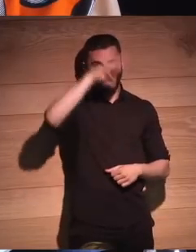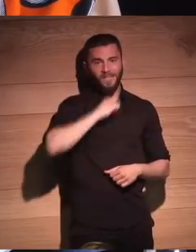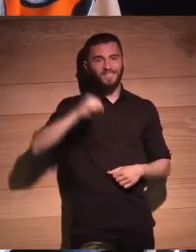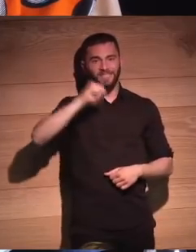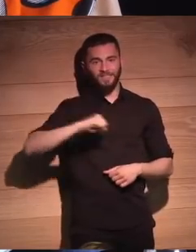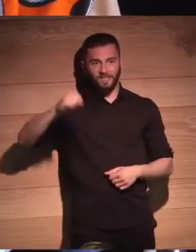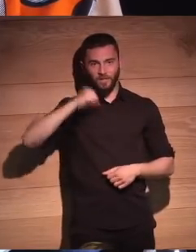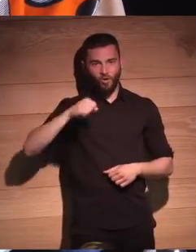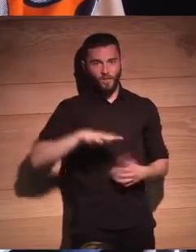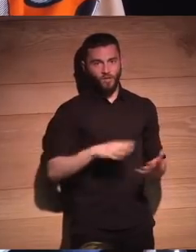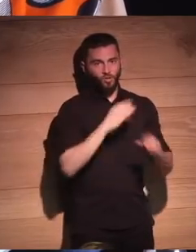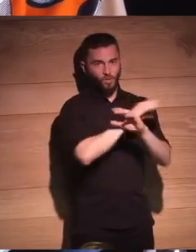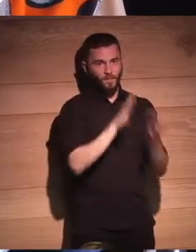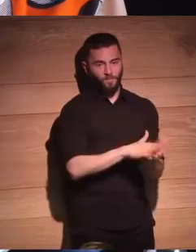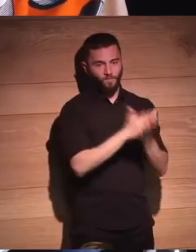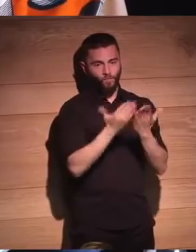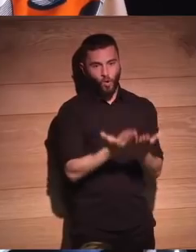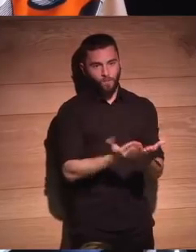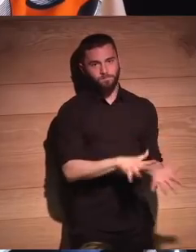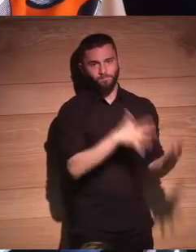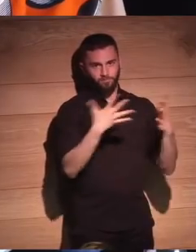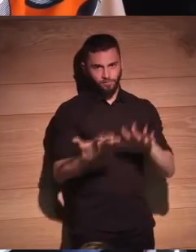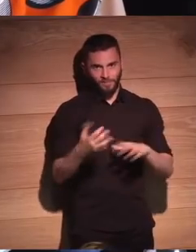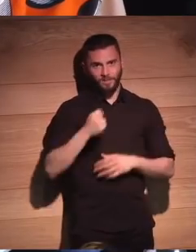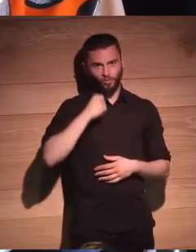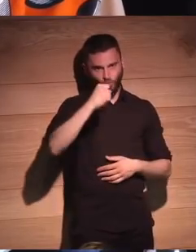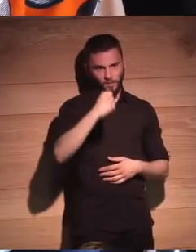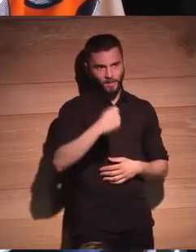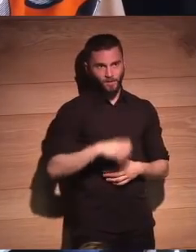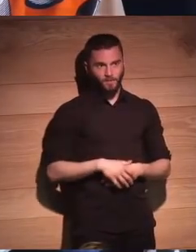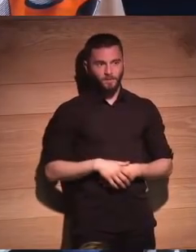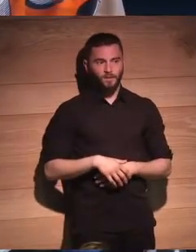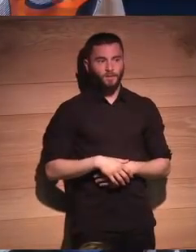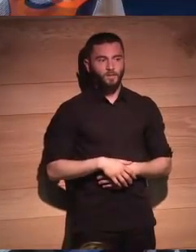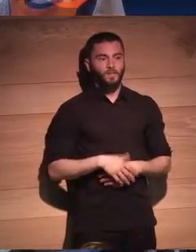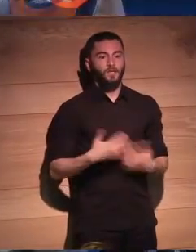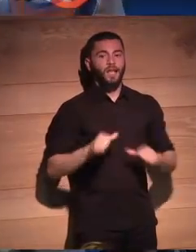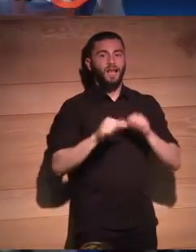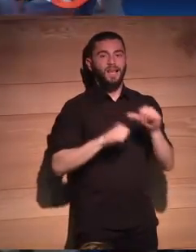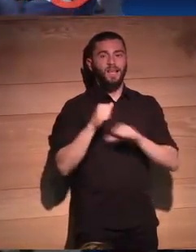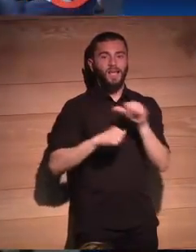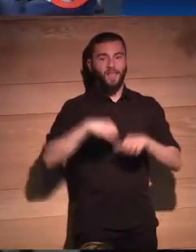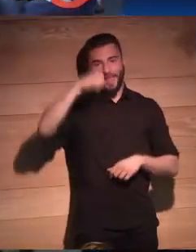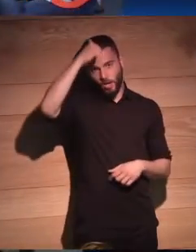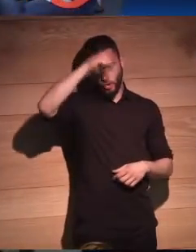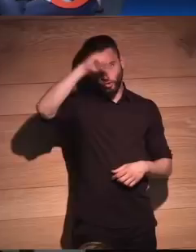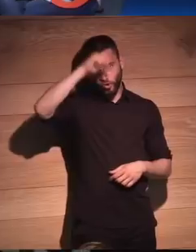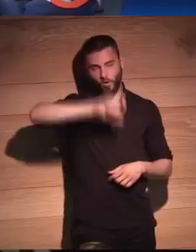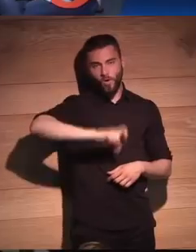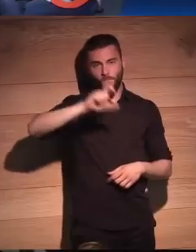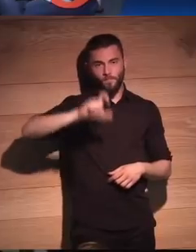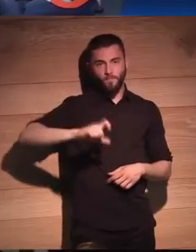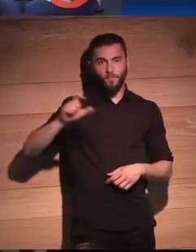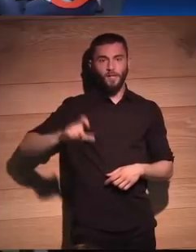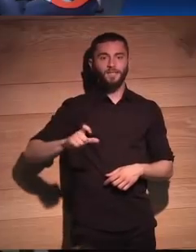book, en un superhéroe no al uso, pero sí en superhéroes, ¿no? El caso de la Liga de los Hombres Extraordinarios es muy curioso, sí, efectivamente. Que luego